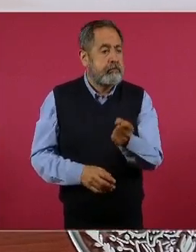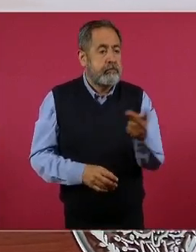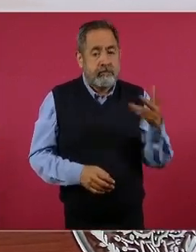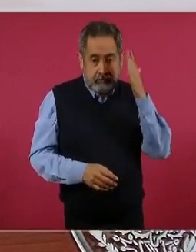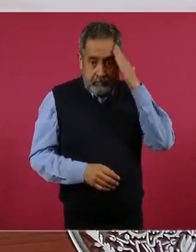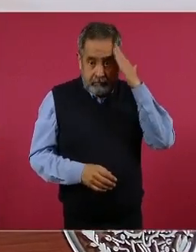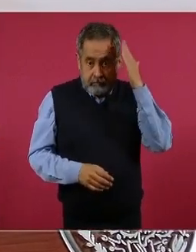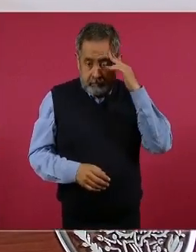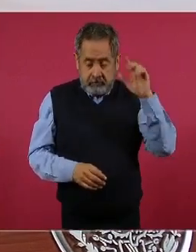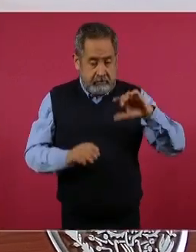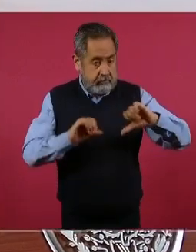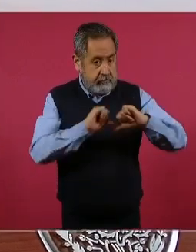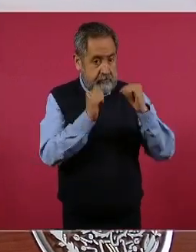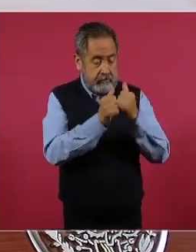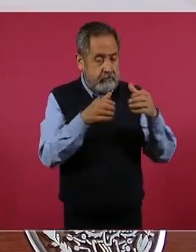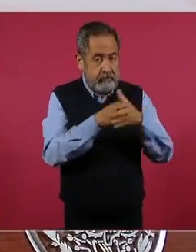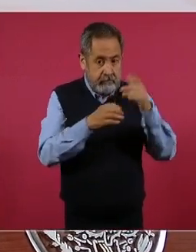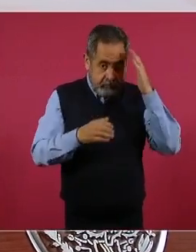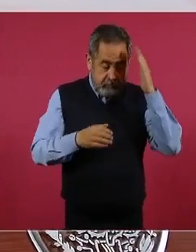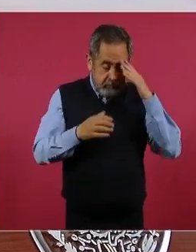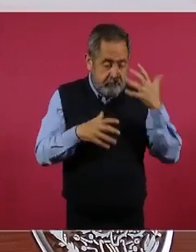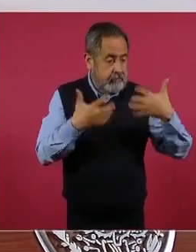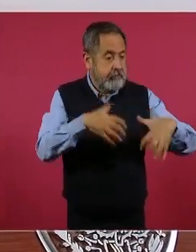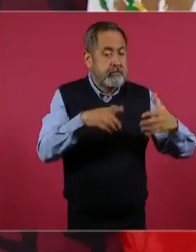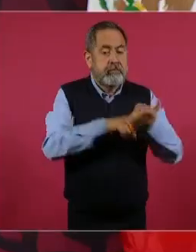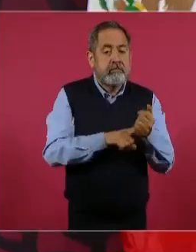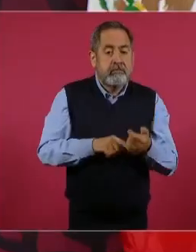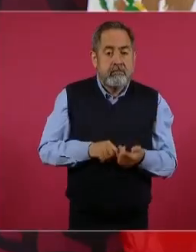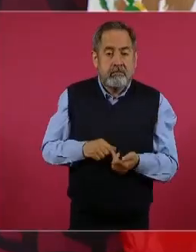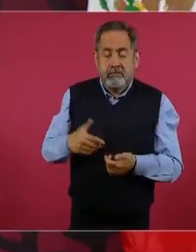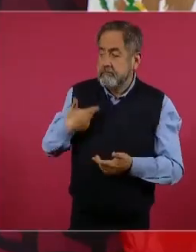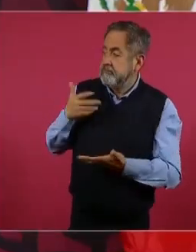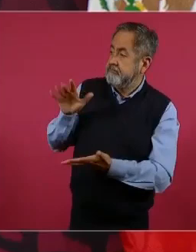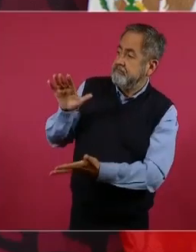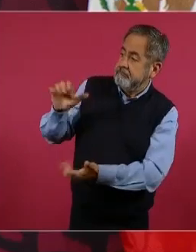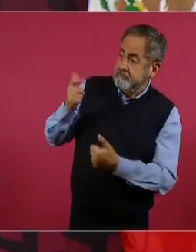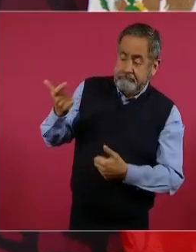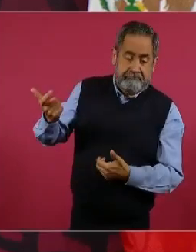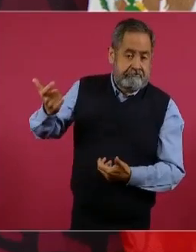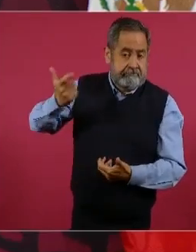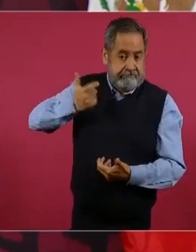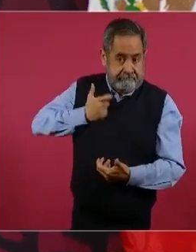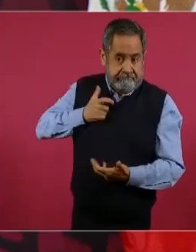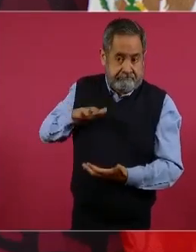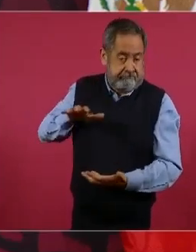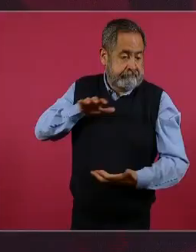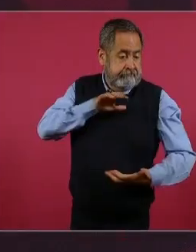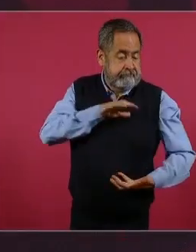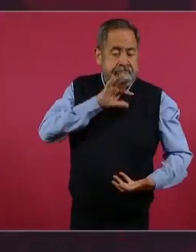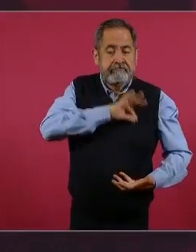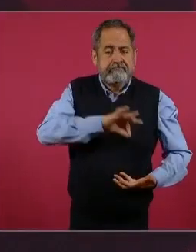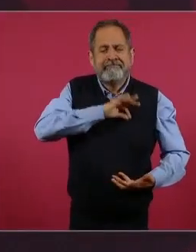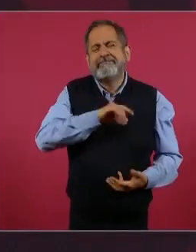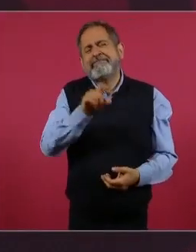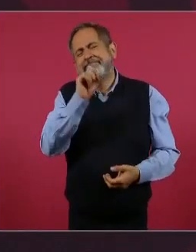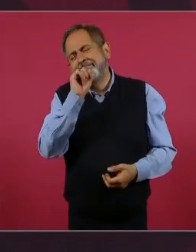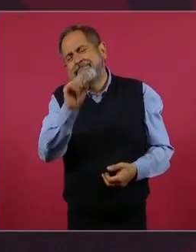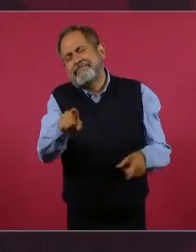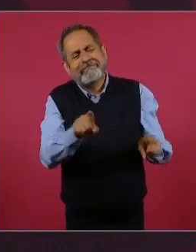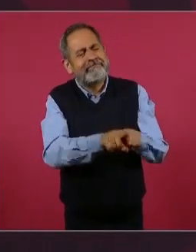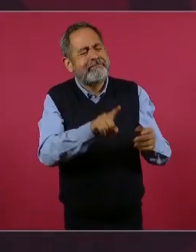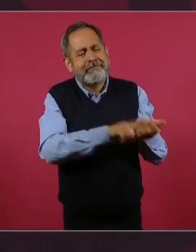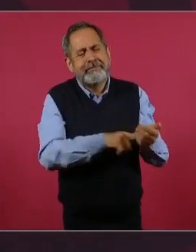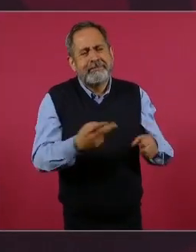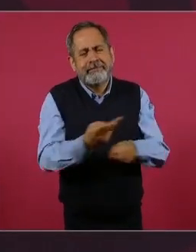dirigentes de organizaciones de productores que eran los que recibían más utilidad. Lo mismo